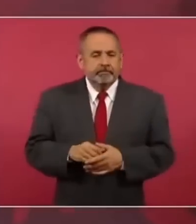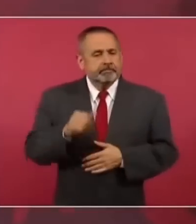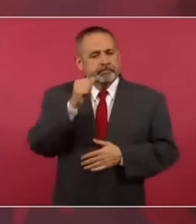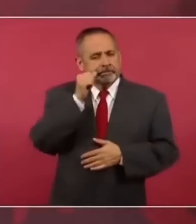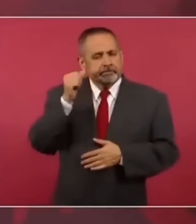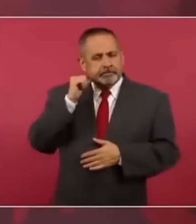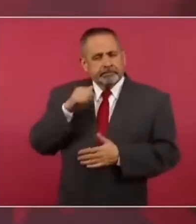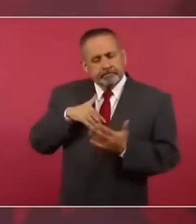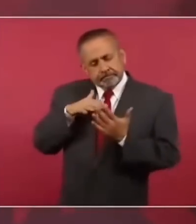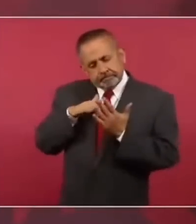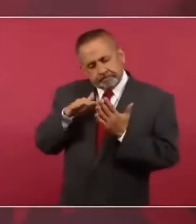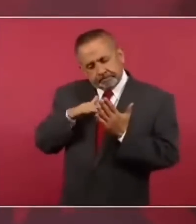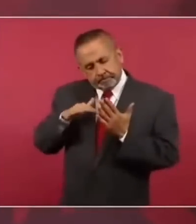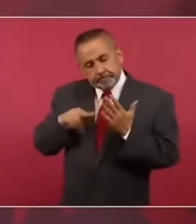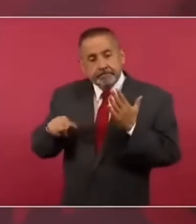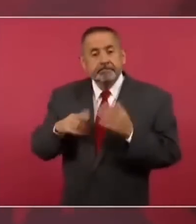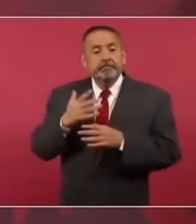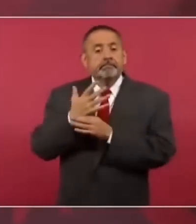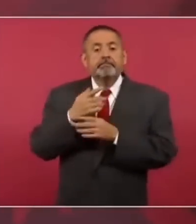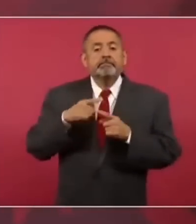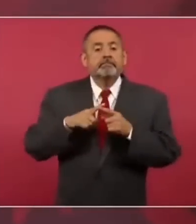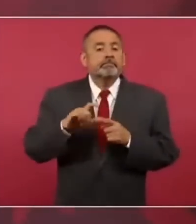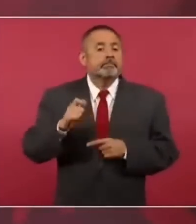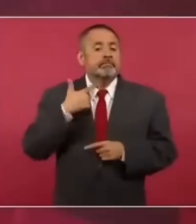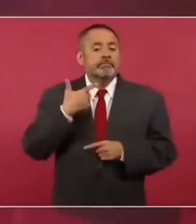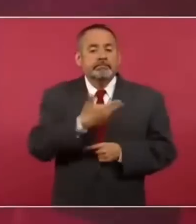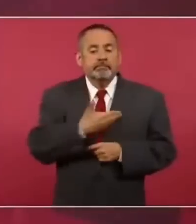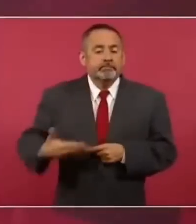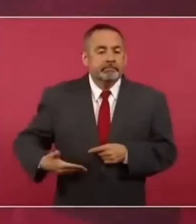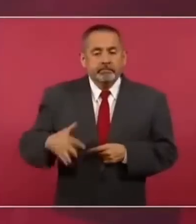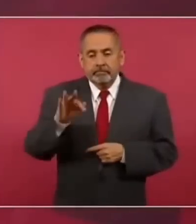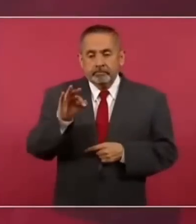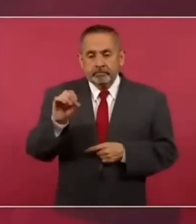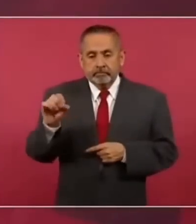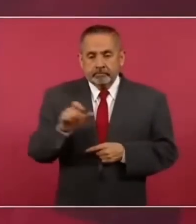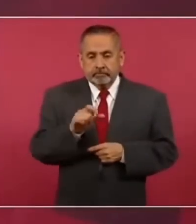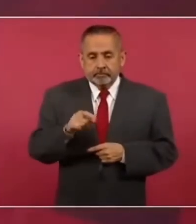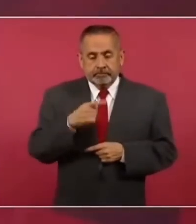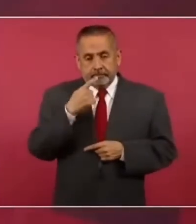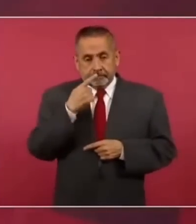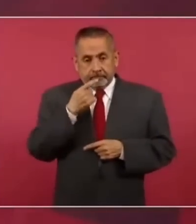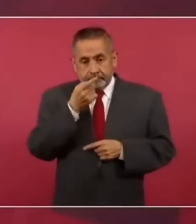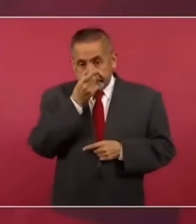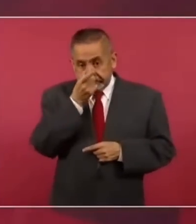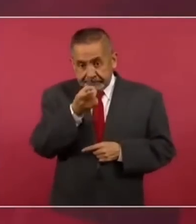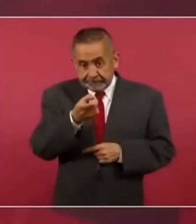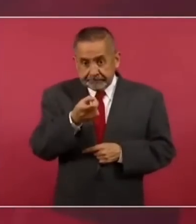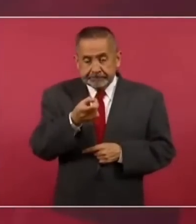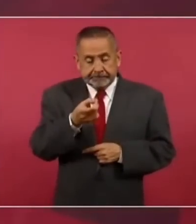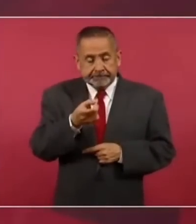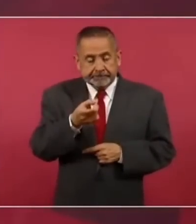leyendo una declaración del expresidente Fox diciendo de que